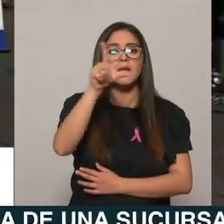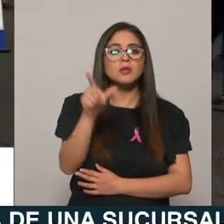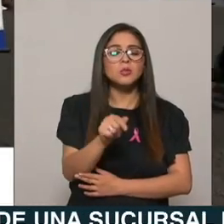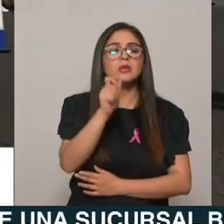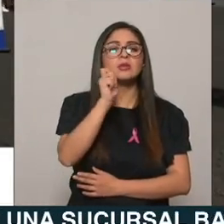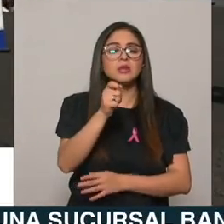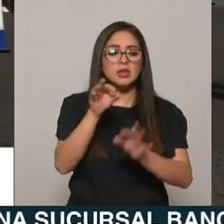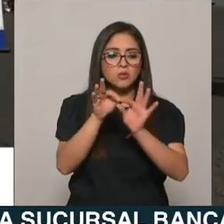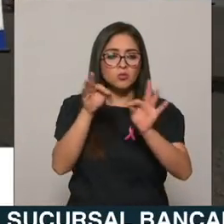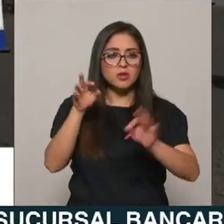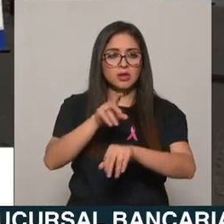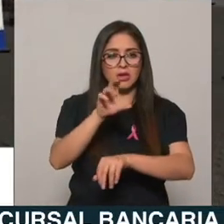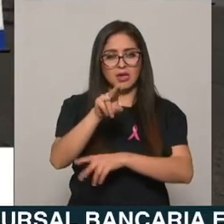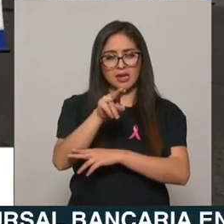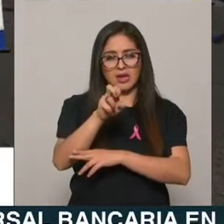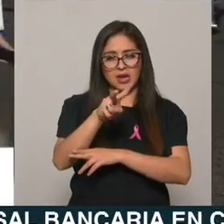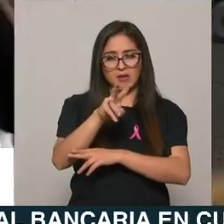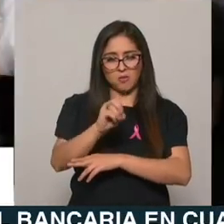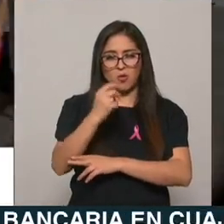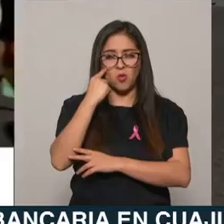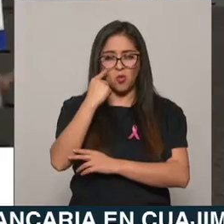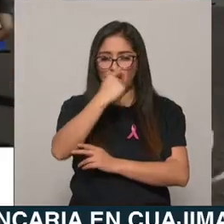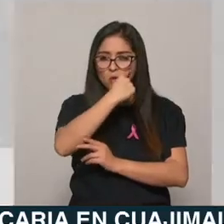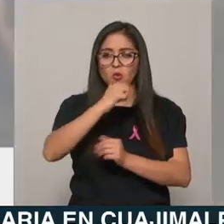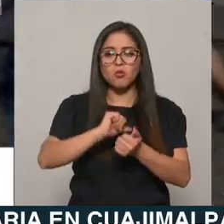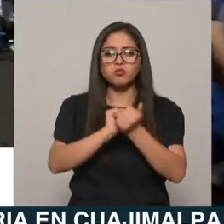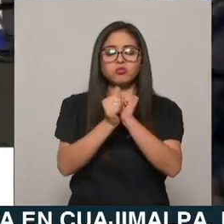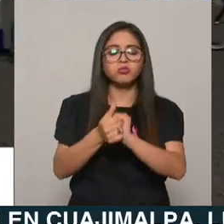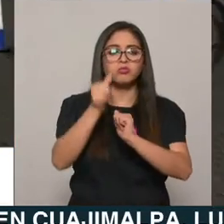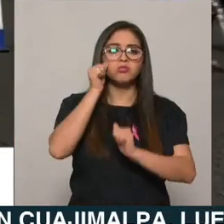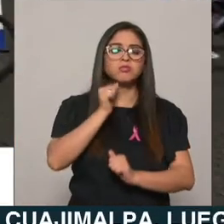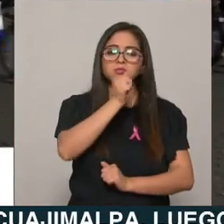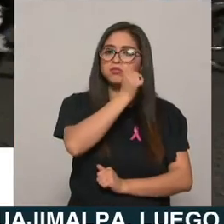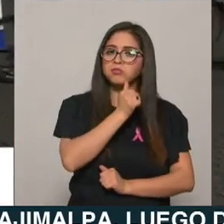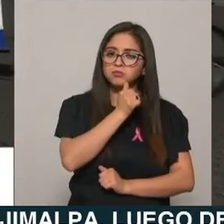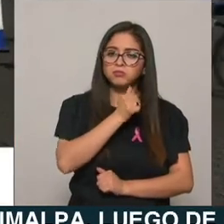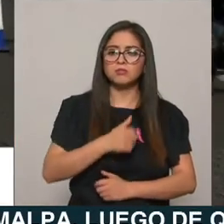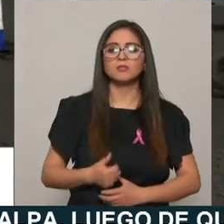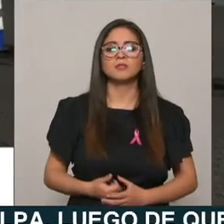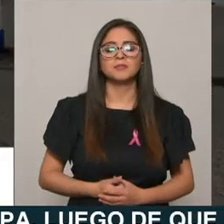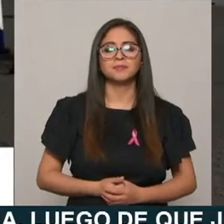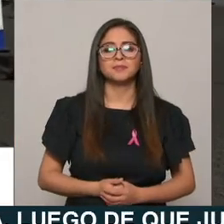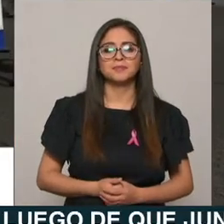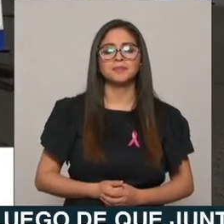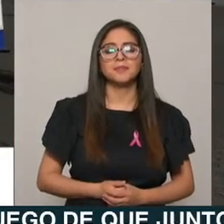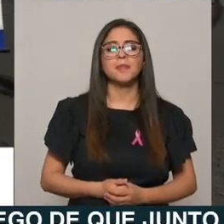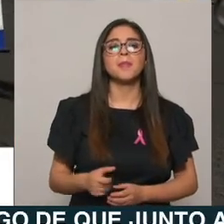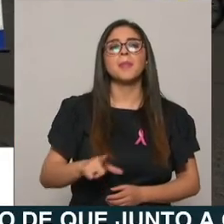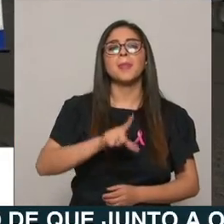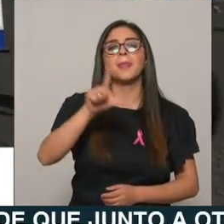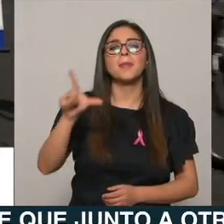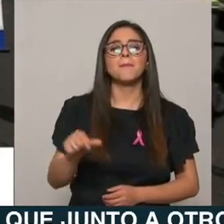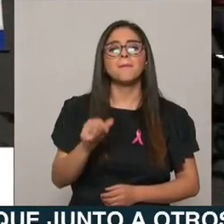ópticos y eso provocó que perdiera mi vista. En cuestión de 4 meses